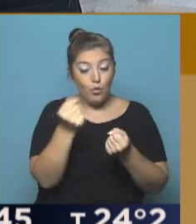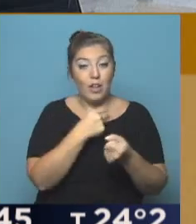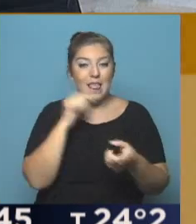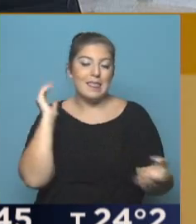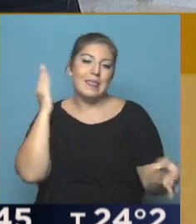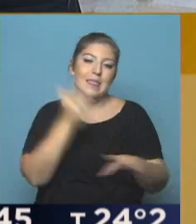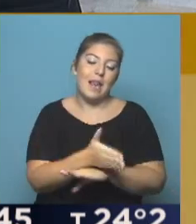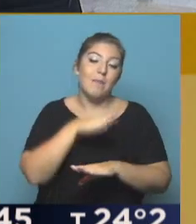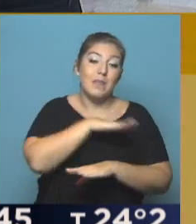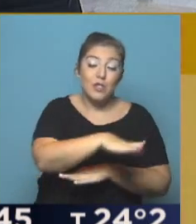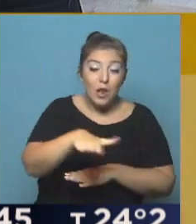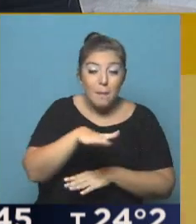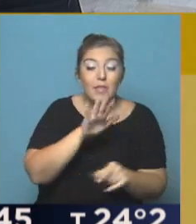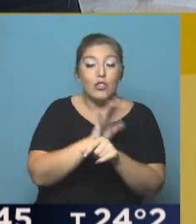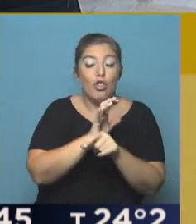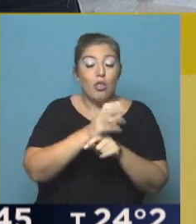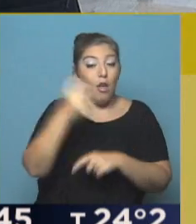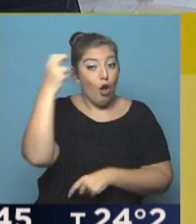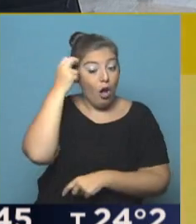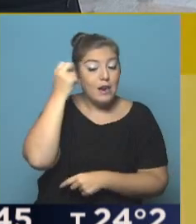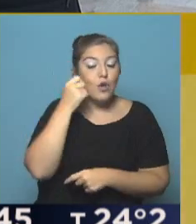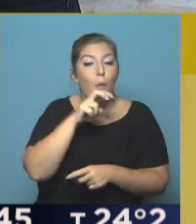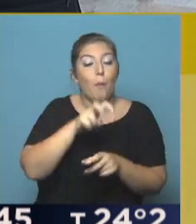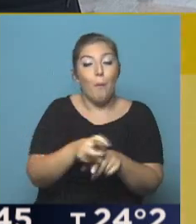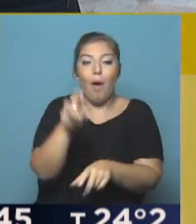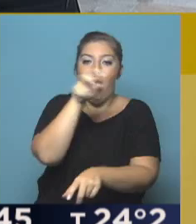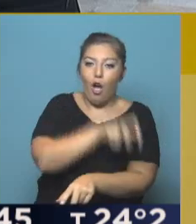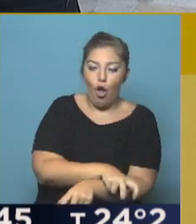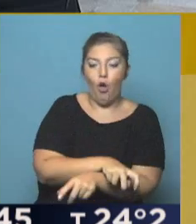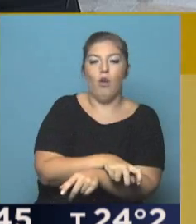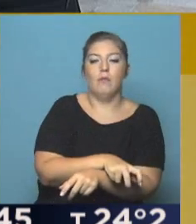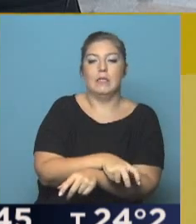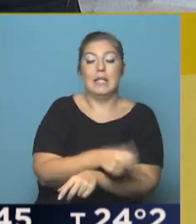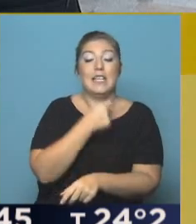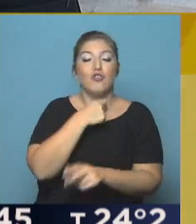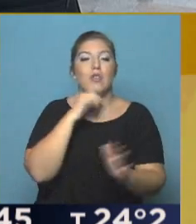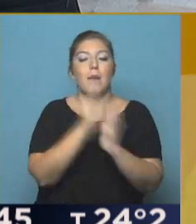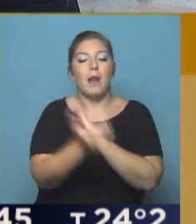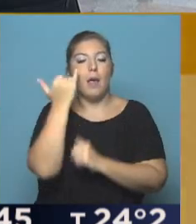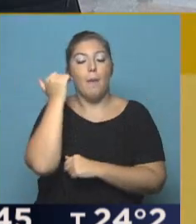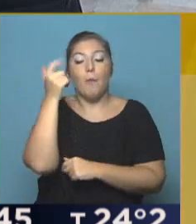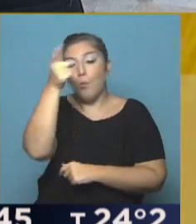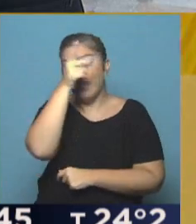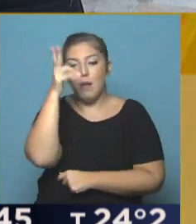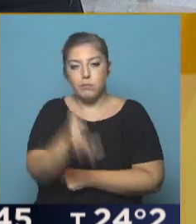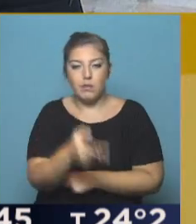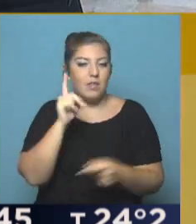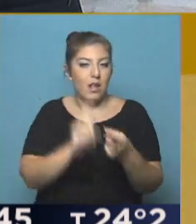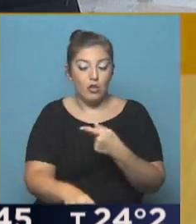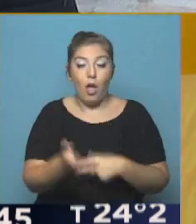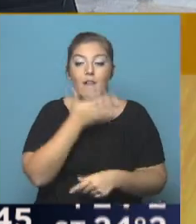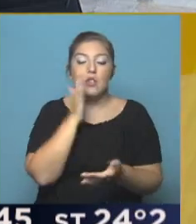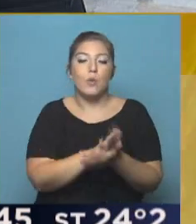en el estacionamiento de la Cámara de los Comunes, bajó del automóvil, atacó, intentó escapar y la policía le disparó. Se habla